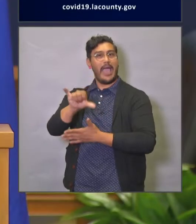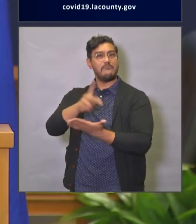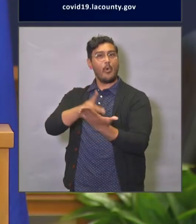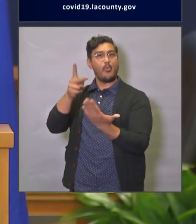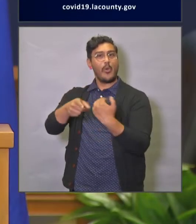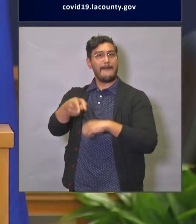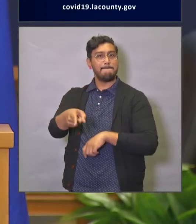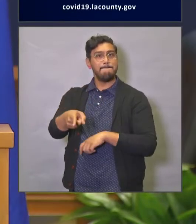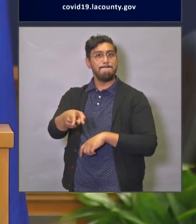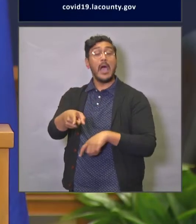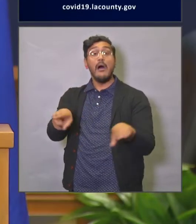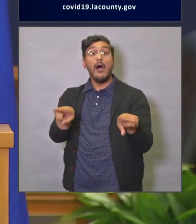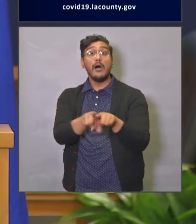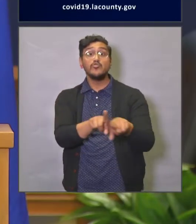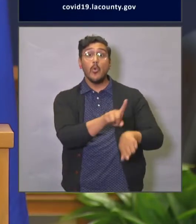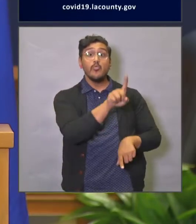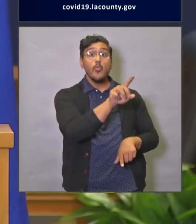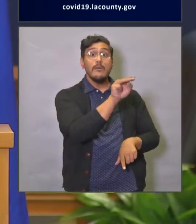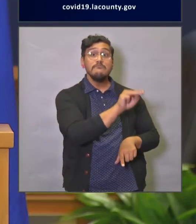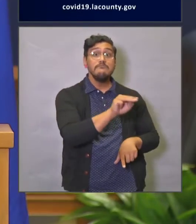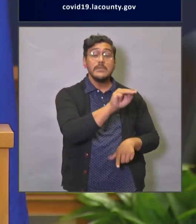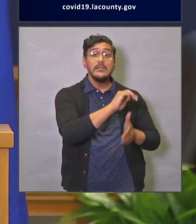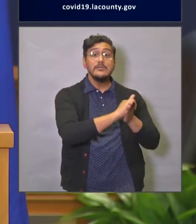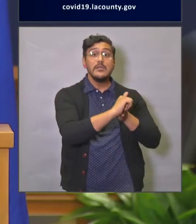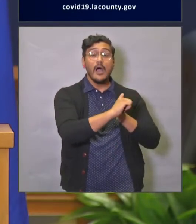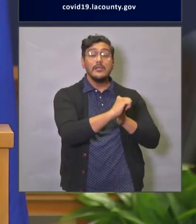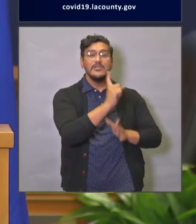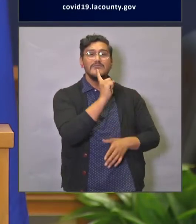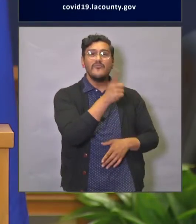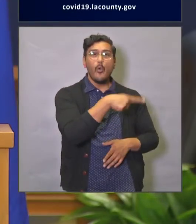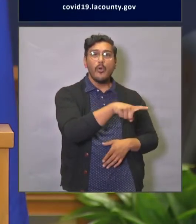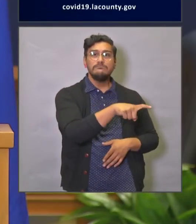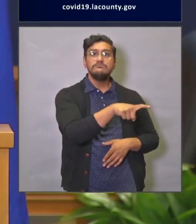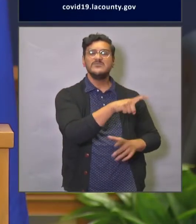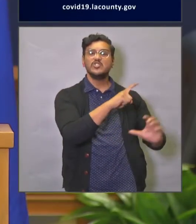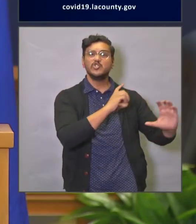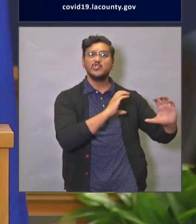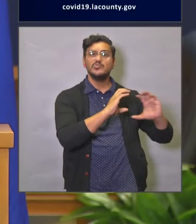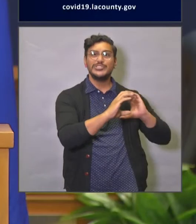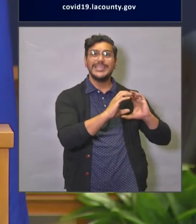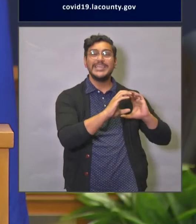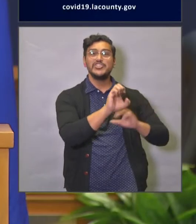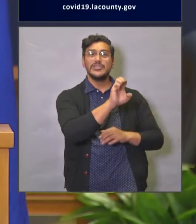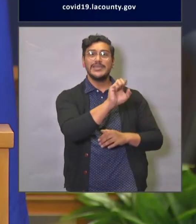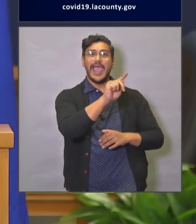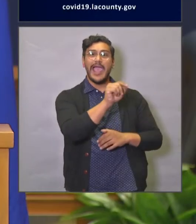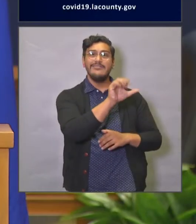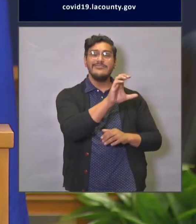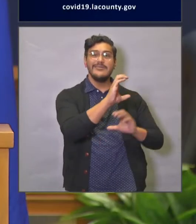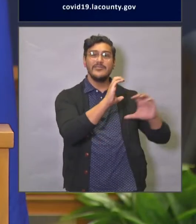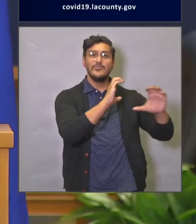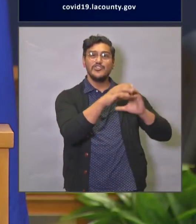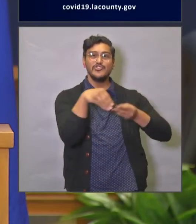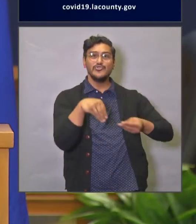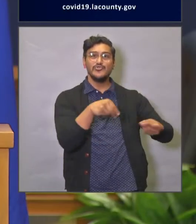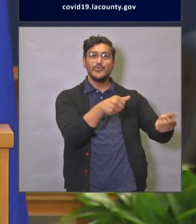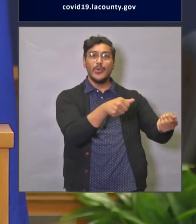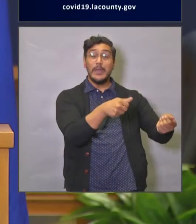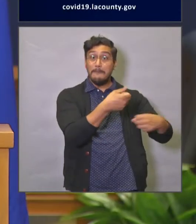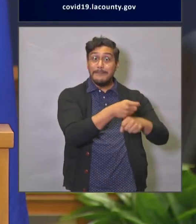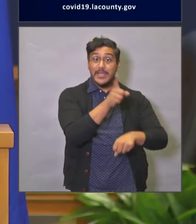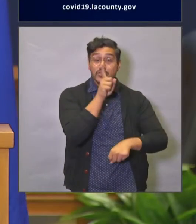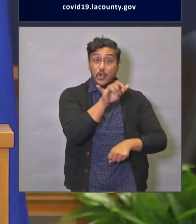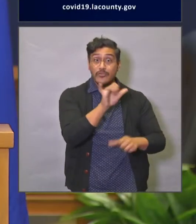vamos a dedicar $1 millón a los medios de comunicación étnicos para asegurar que la información que